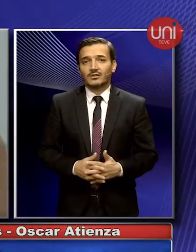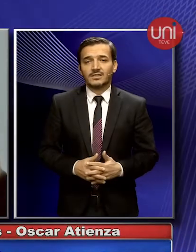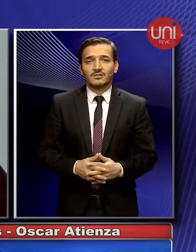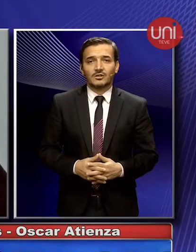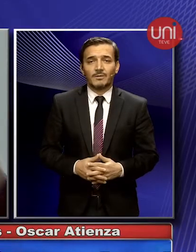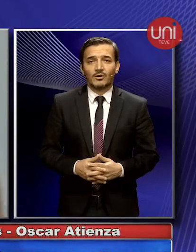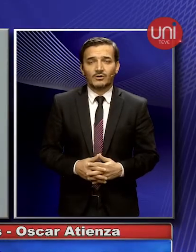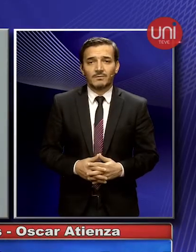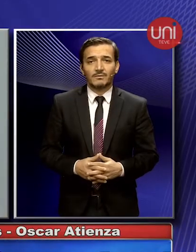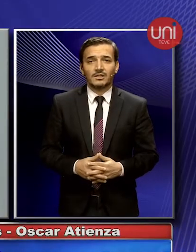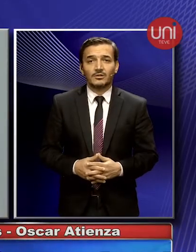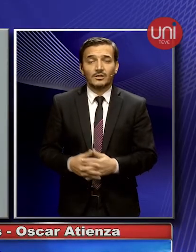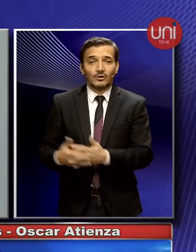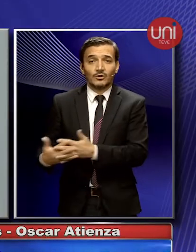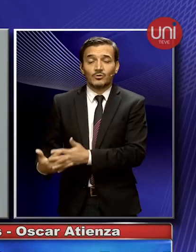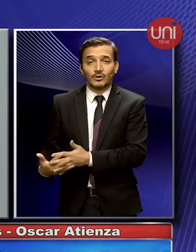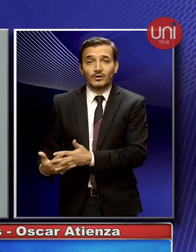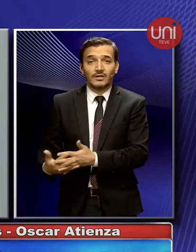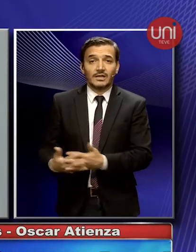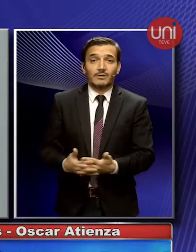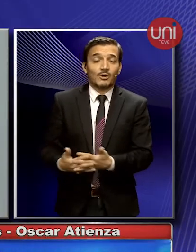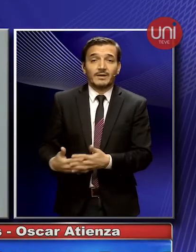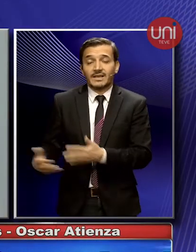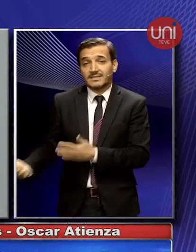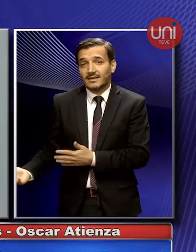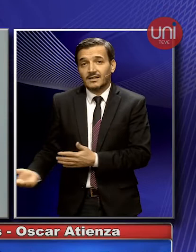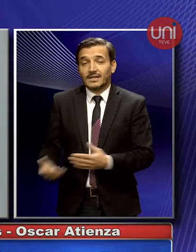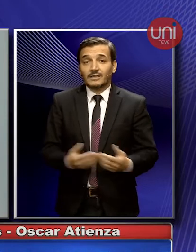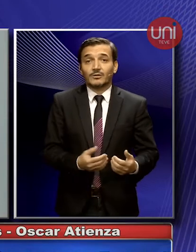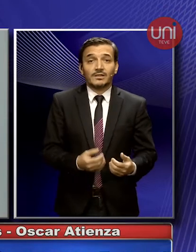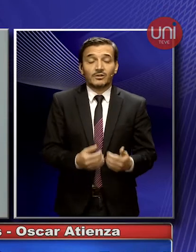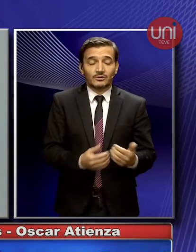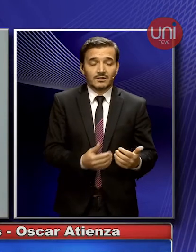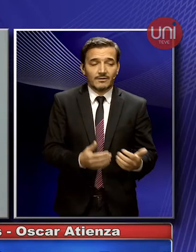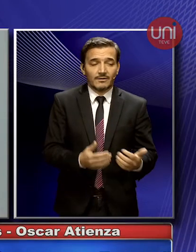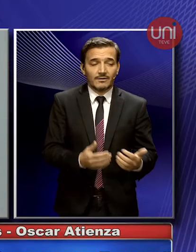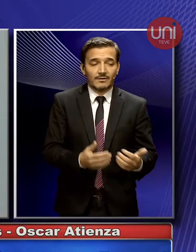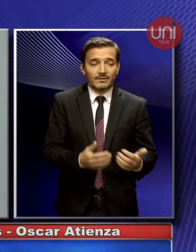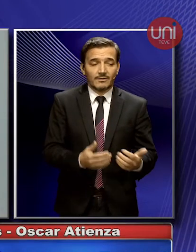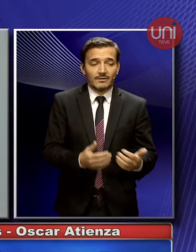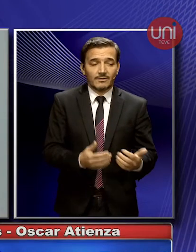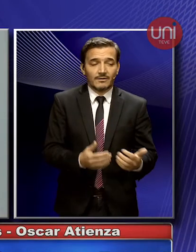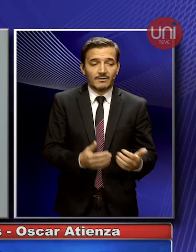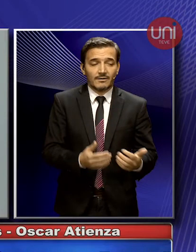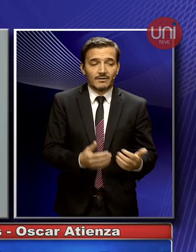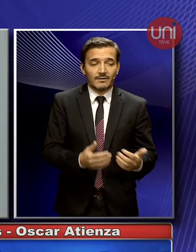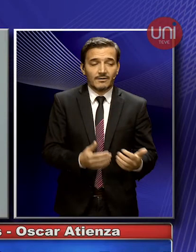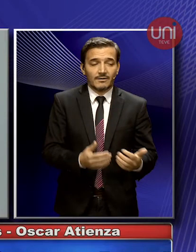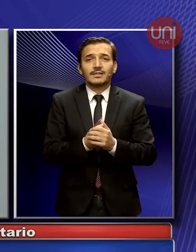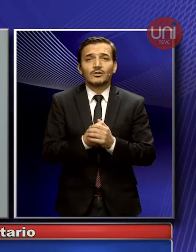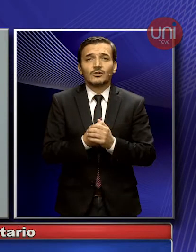con esta situación espejo que nos ha permitido, con lo que ocurrió en Europa y en Asia anteriormente, nosotros haber ido preparándonos, uno no se cansa de